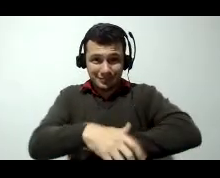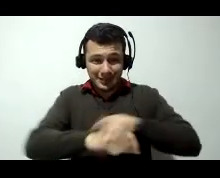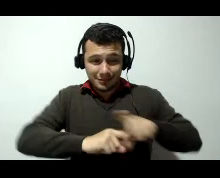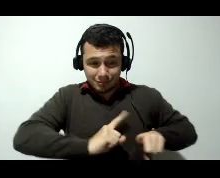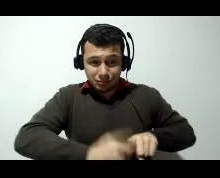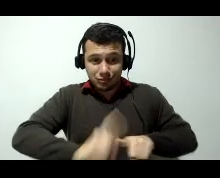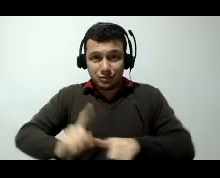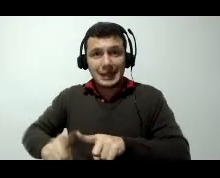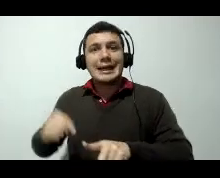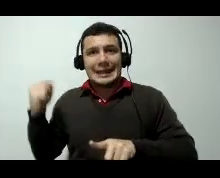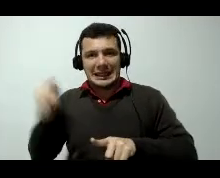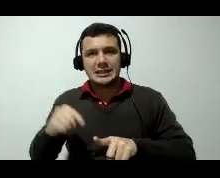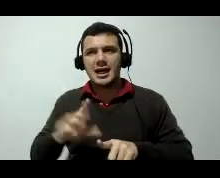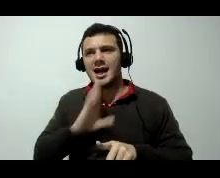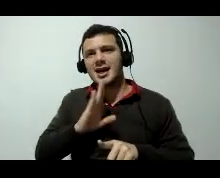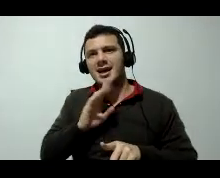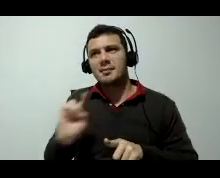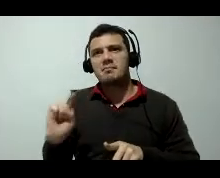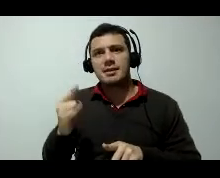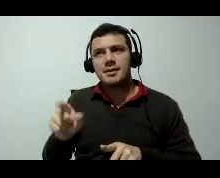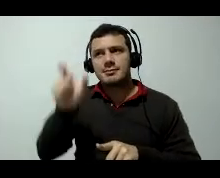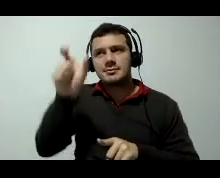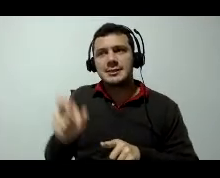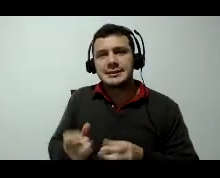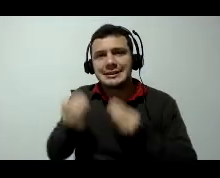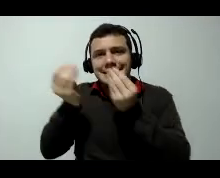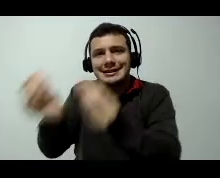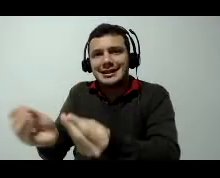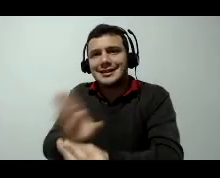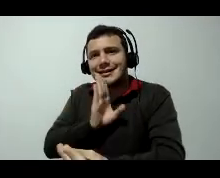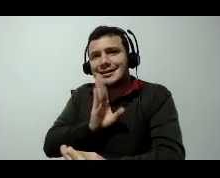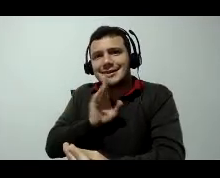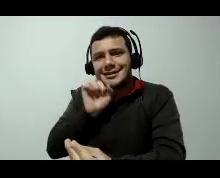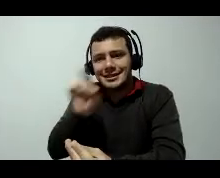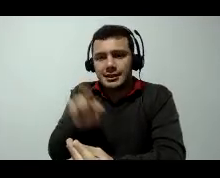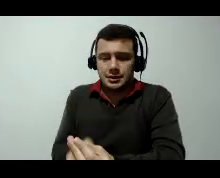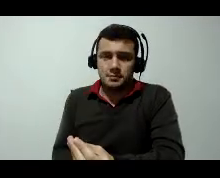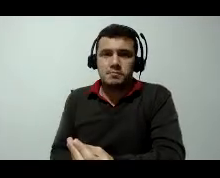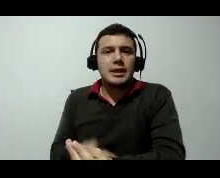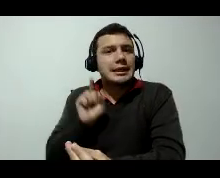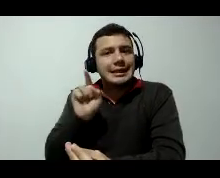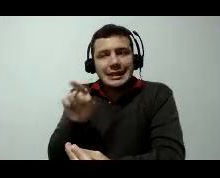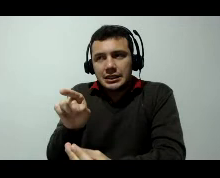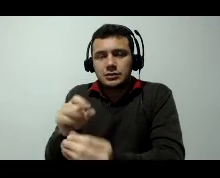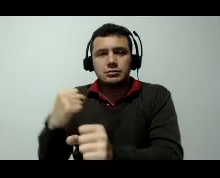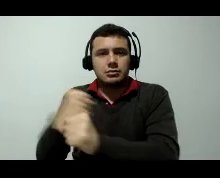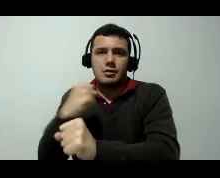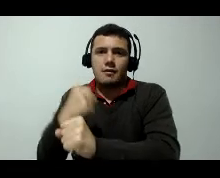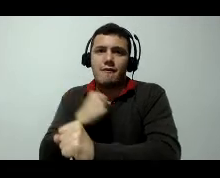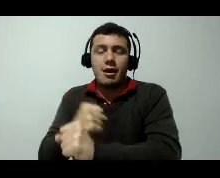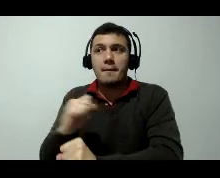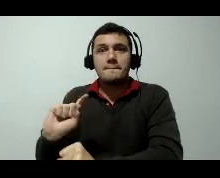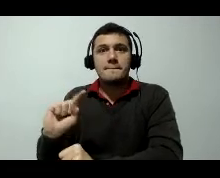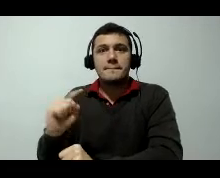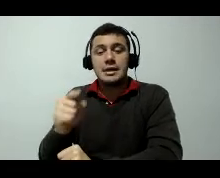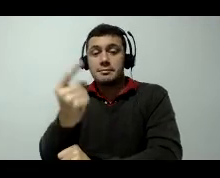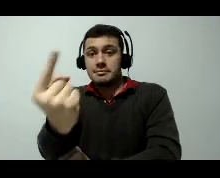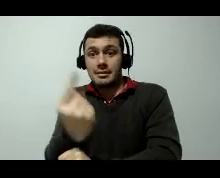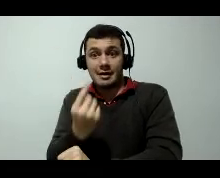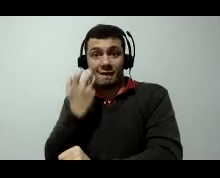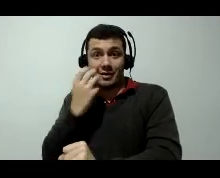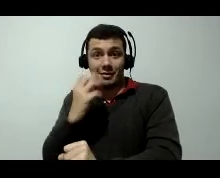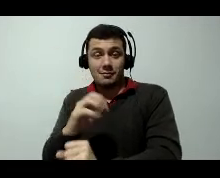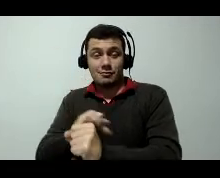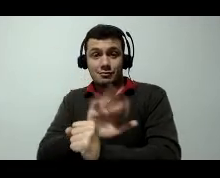que ya definimos como vulnerables o a estos trabajadores de primera línea, a esta población que yo tengo vulnerable, entonces le